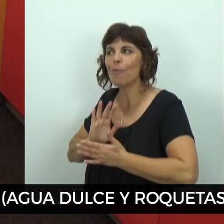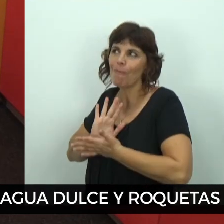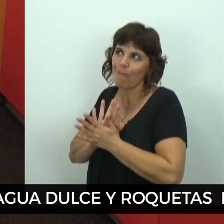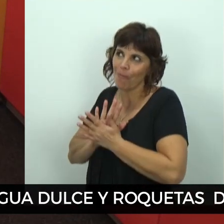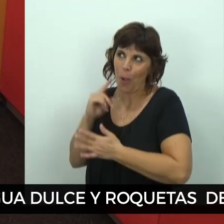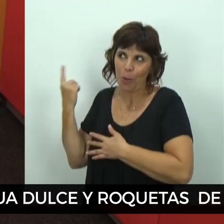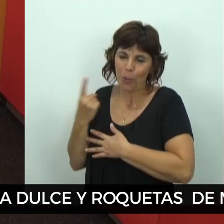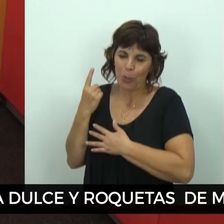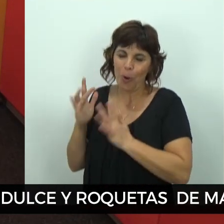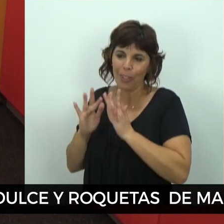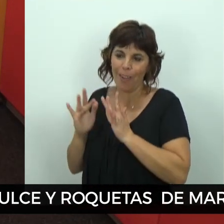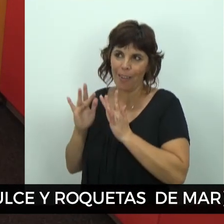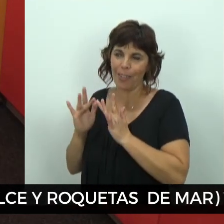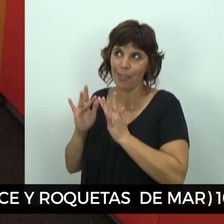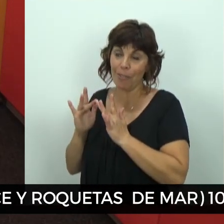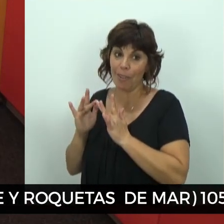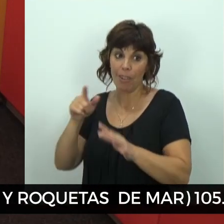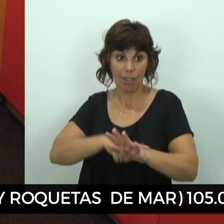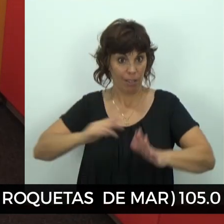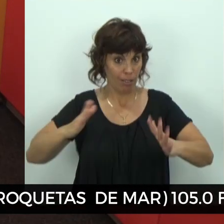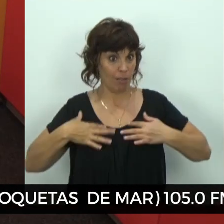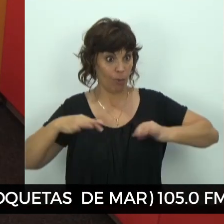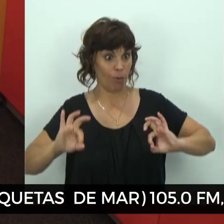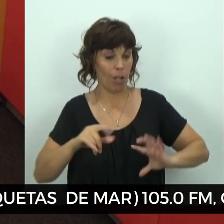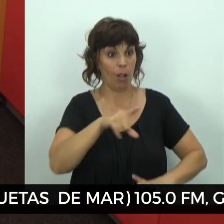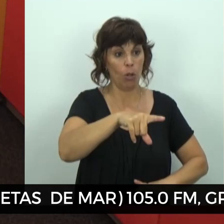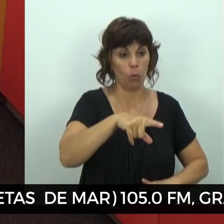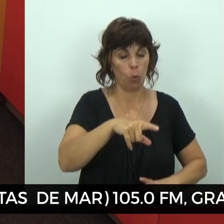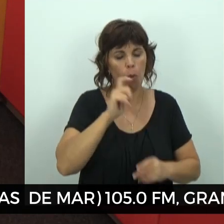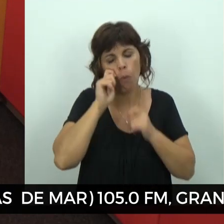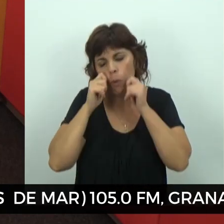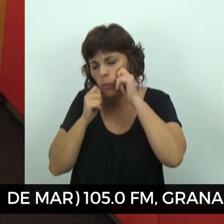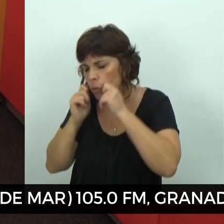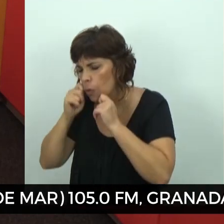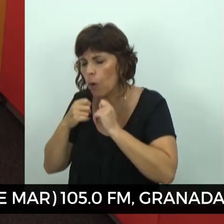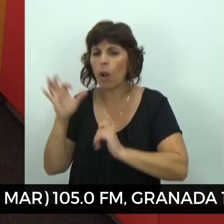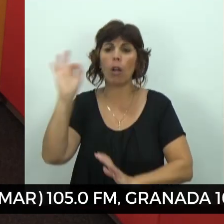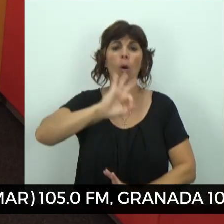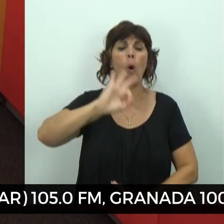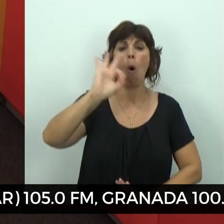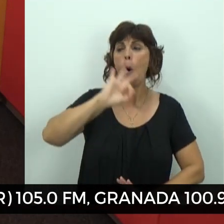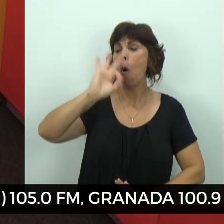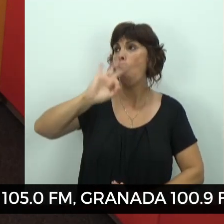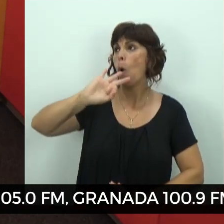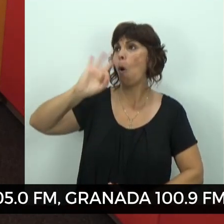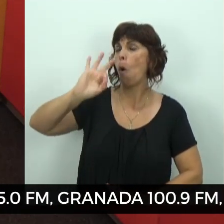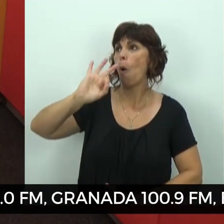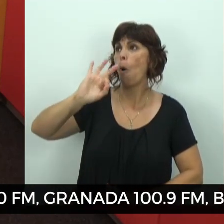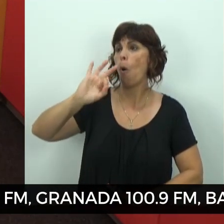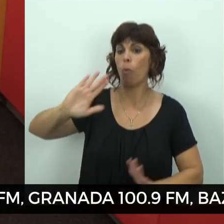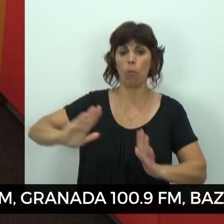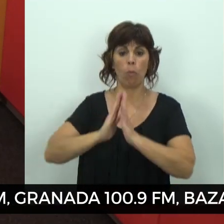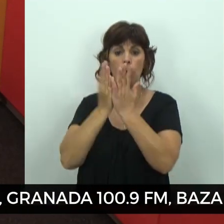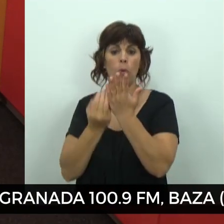habrá momentos donde vas a llorar. En ese tiempo habrá momentos donde solo lees la